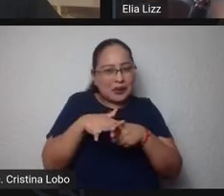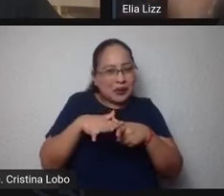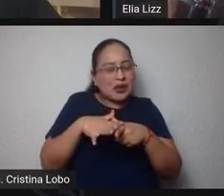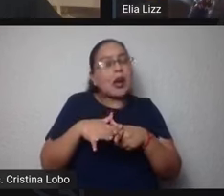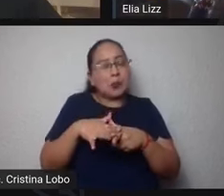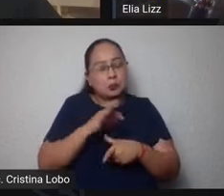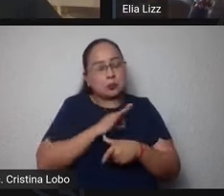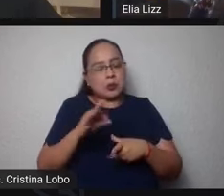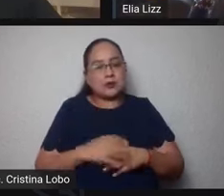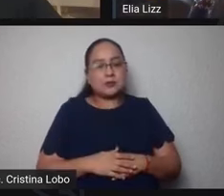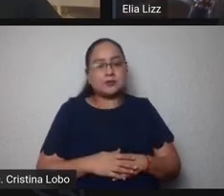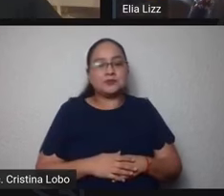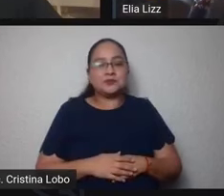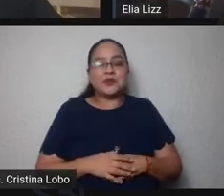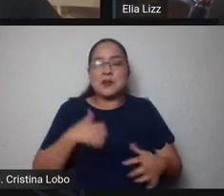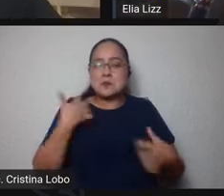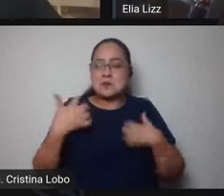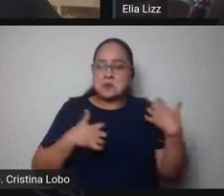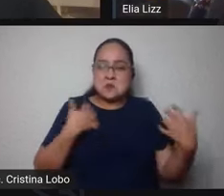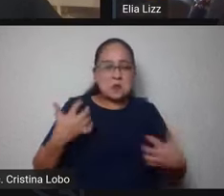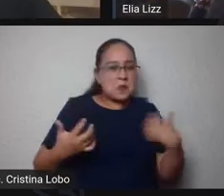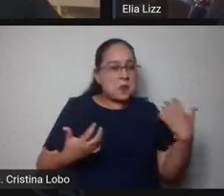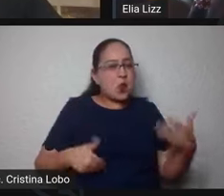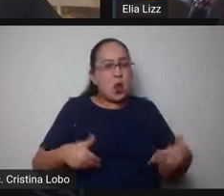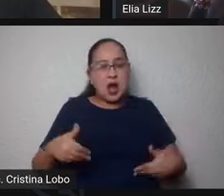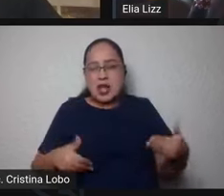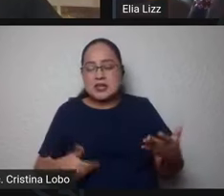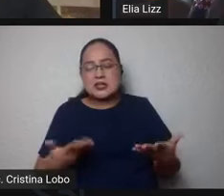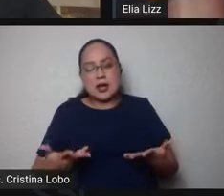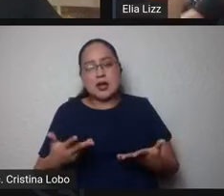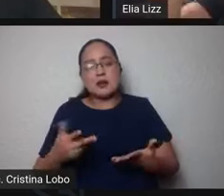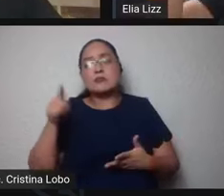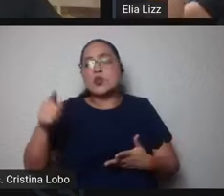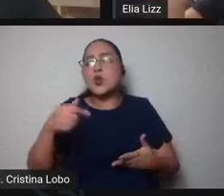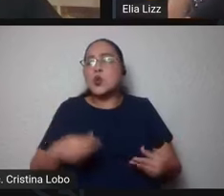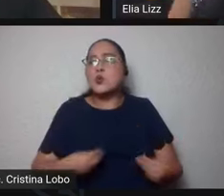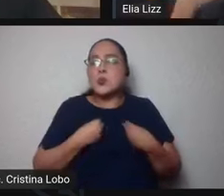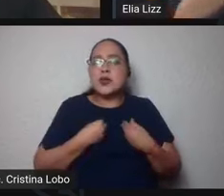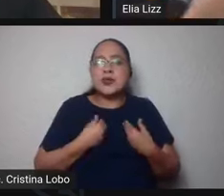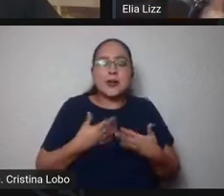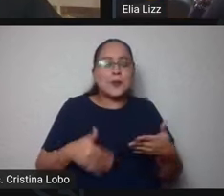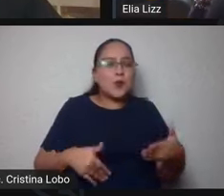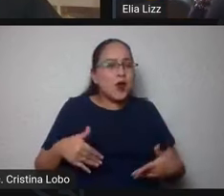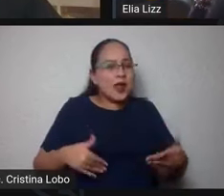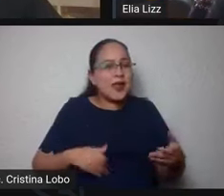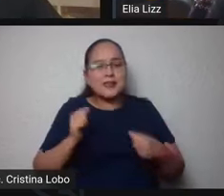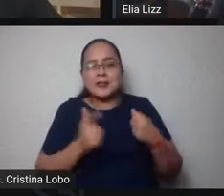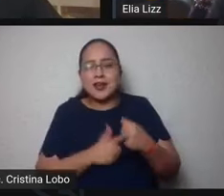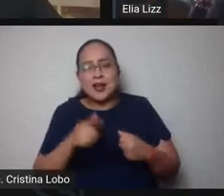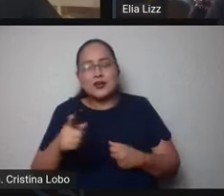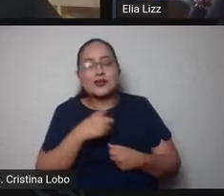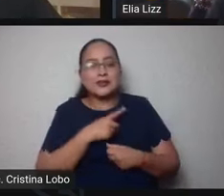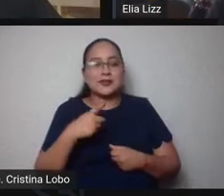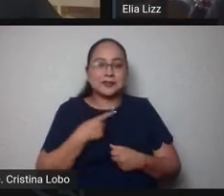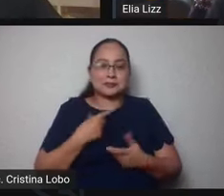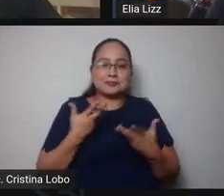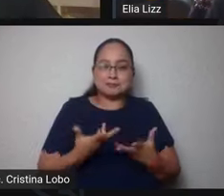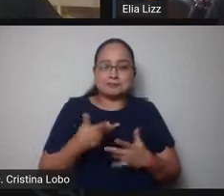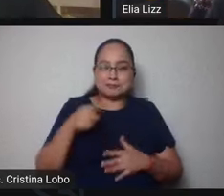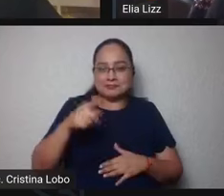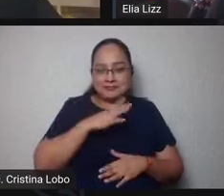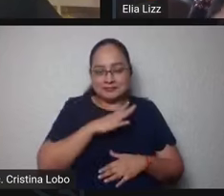puede significar otras situaciones. ¿Estás a disgusto con tu vida? Habría que hacer una recapitulación de las cosas que a lo mejor